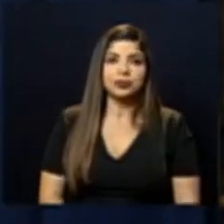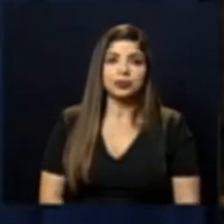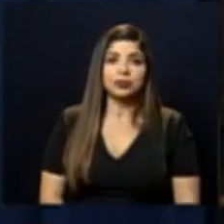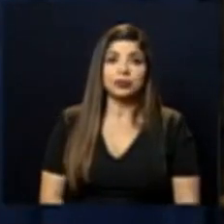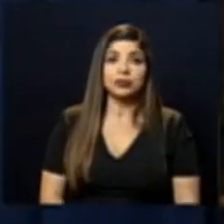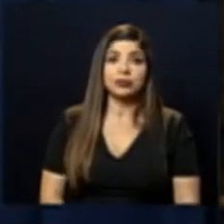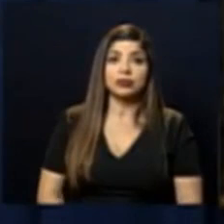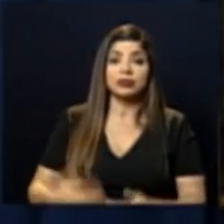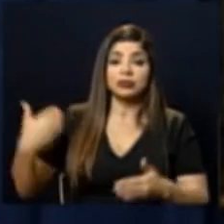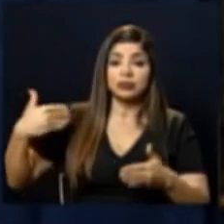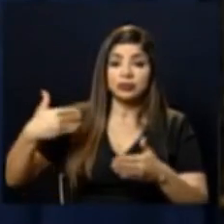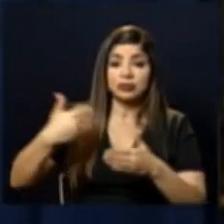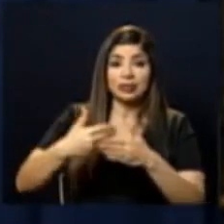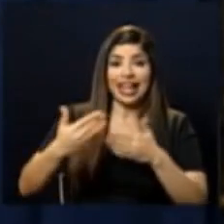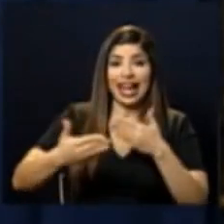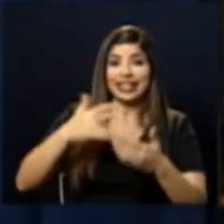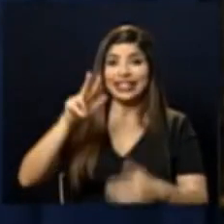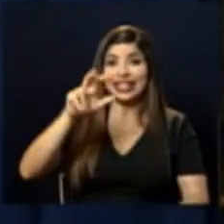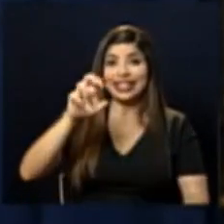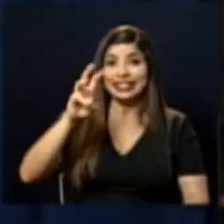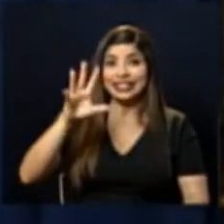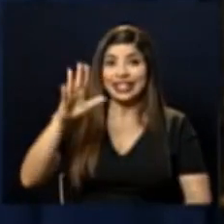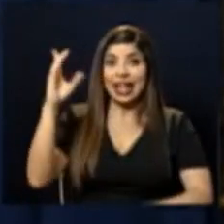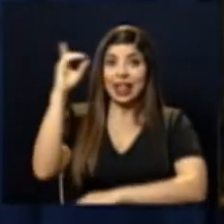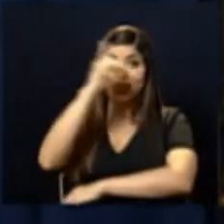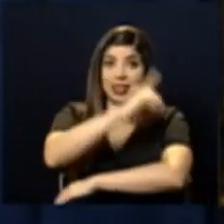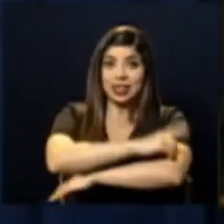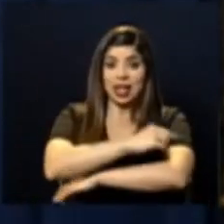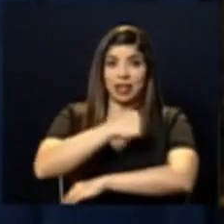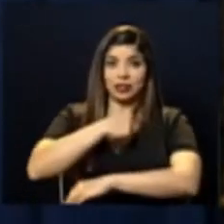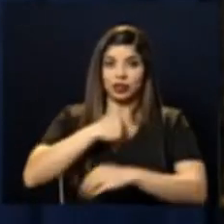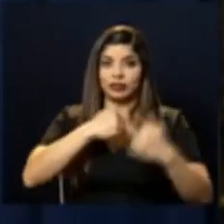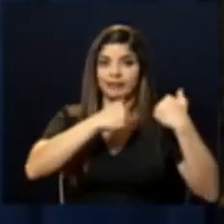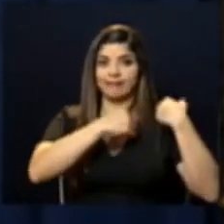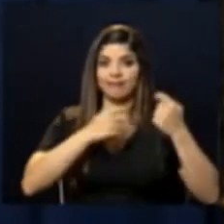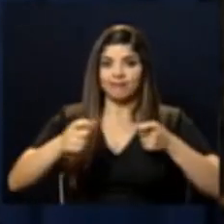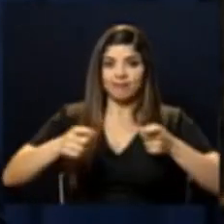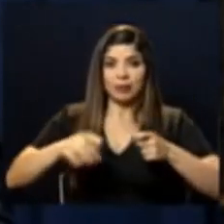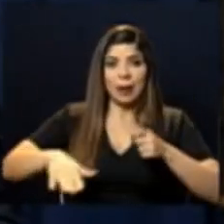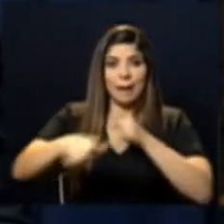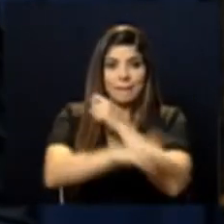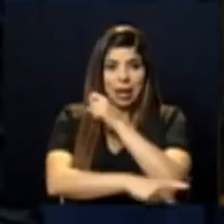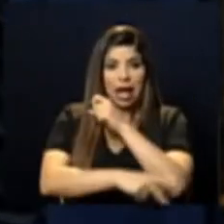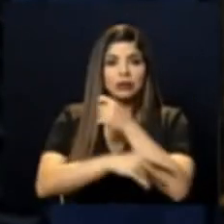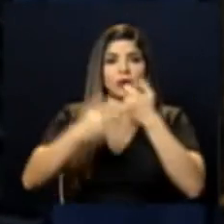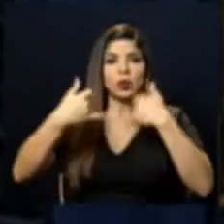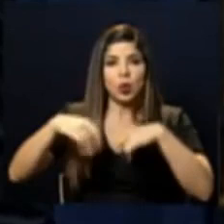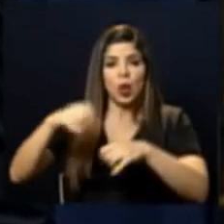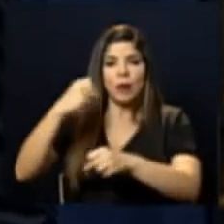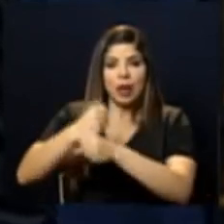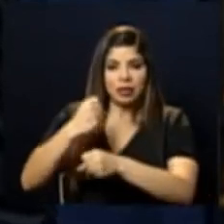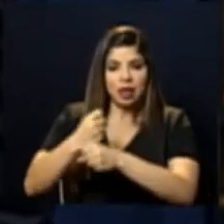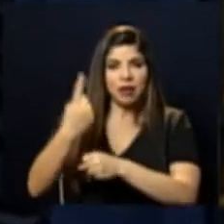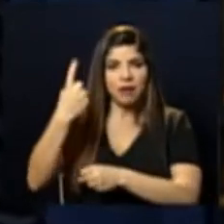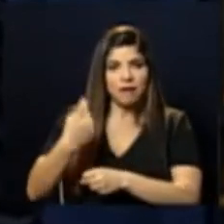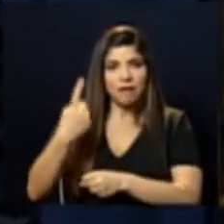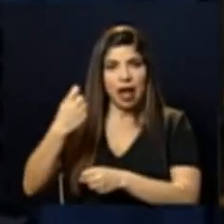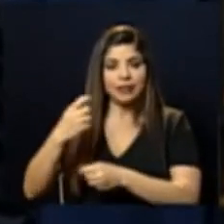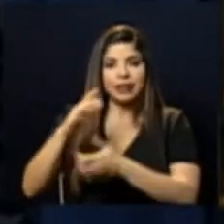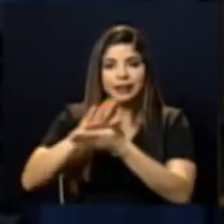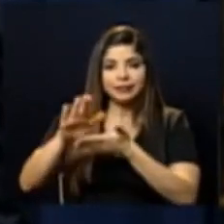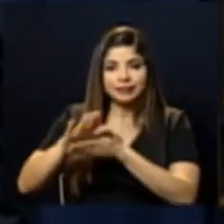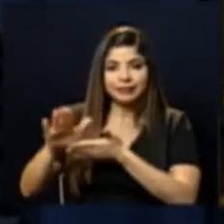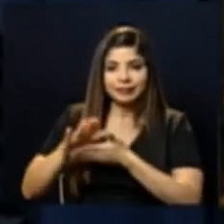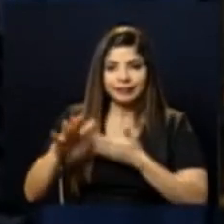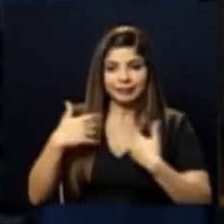Luego de estos casi 365 días de dirigir al país, hay tareas pendientes en materia de